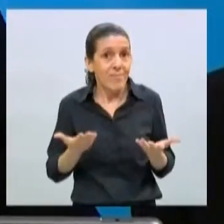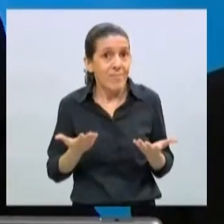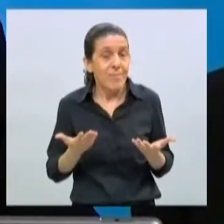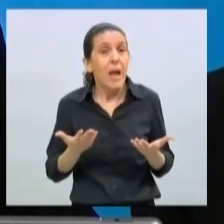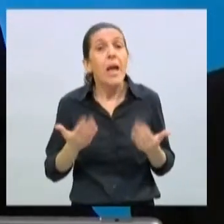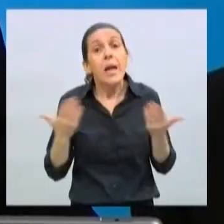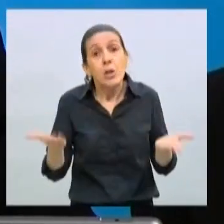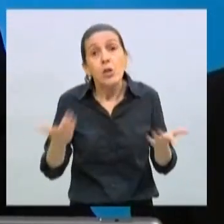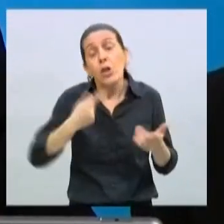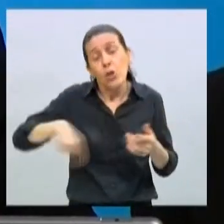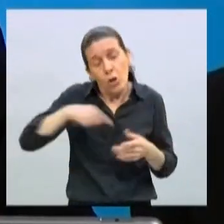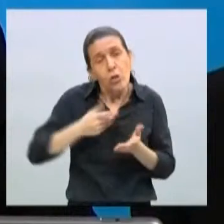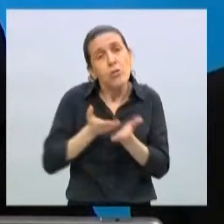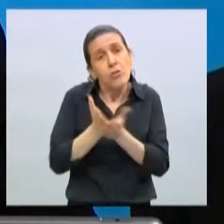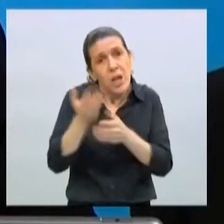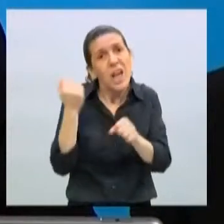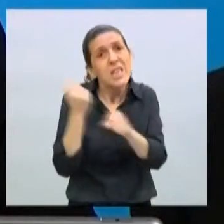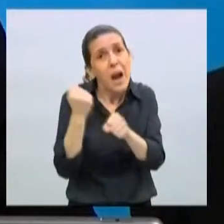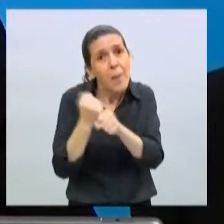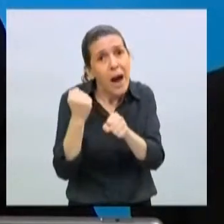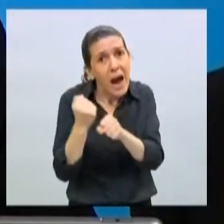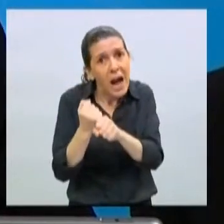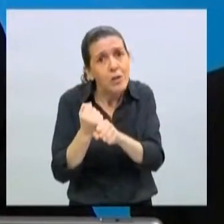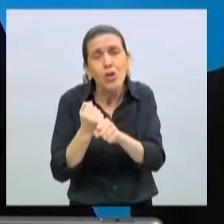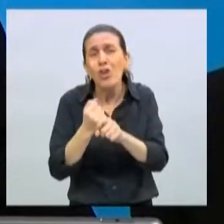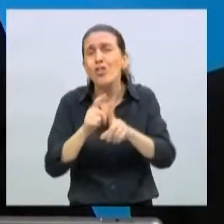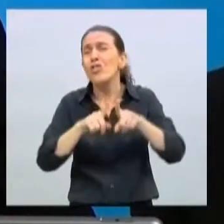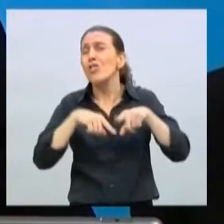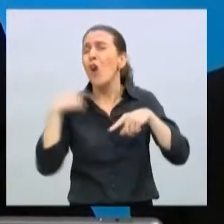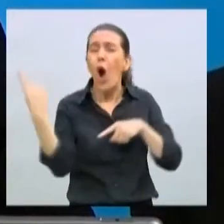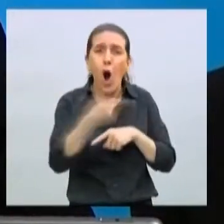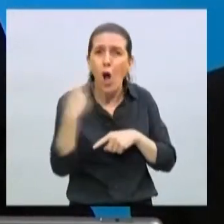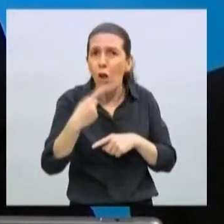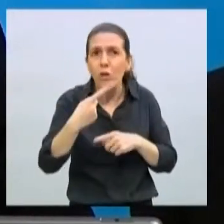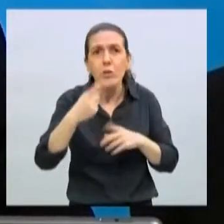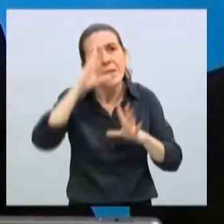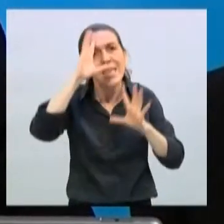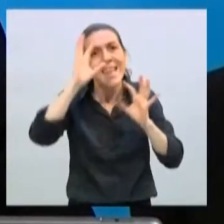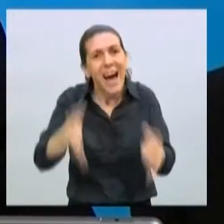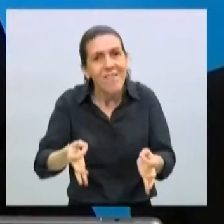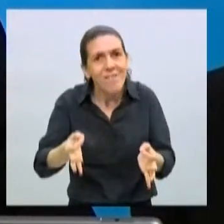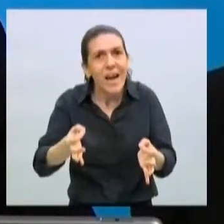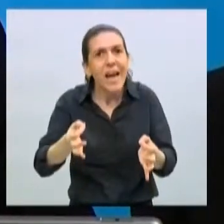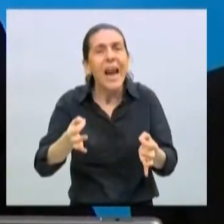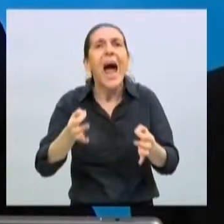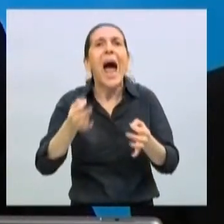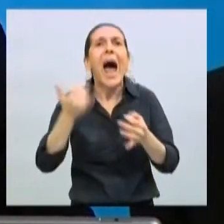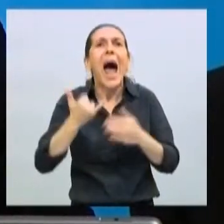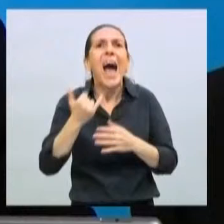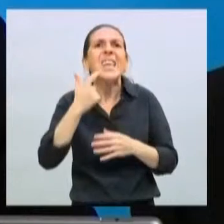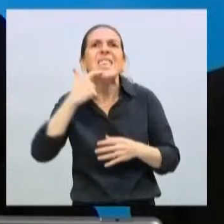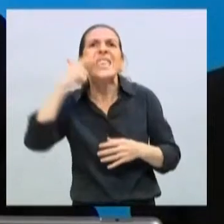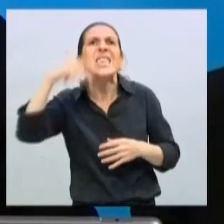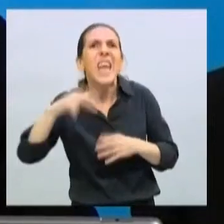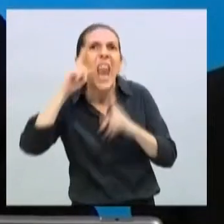Así que nosotros seguiremos trabajando. Todo el mundo tiene que saber que nadie va a quedar descuidado. Y todo el